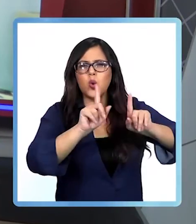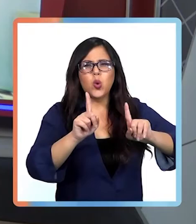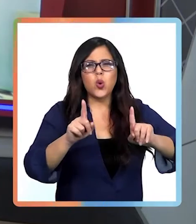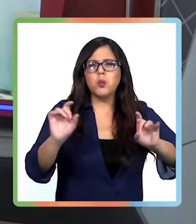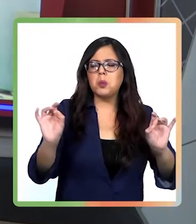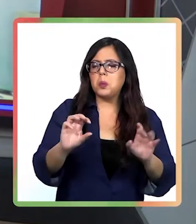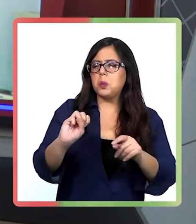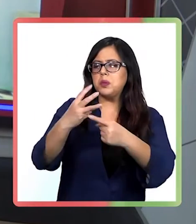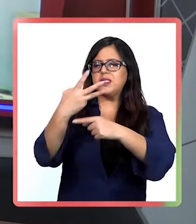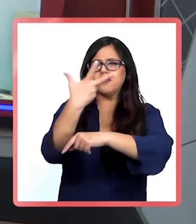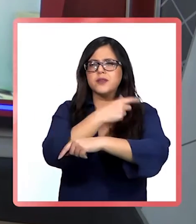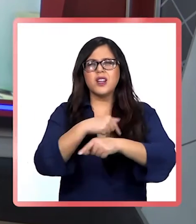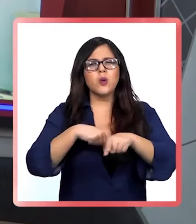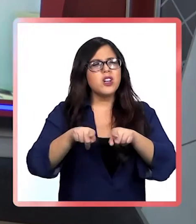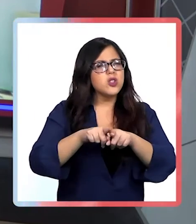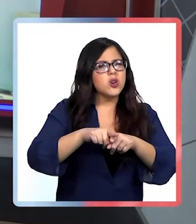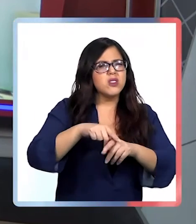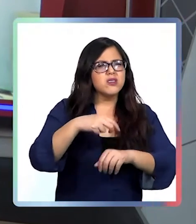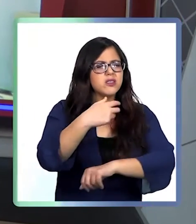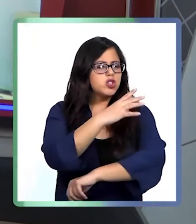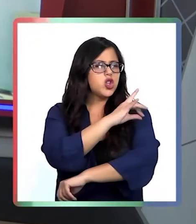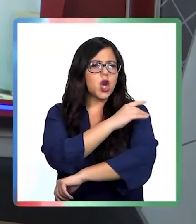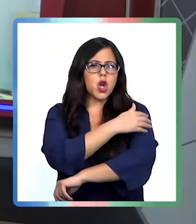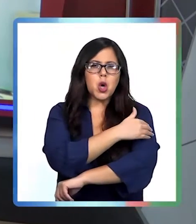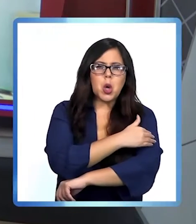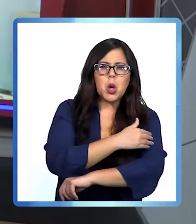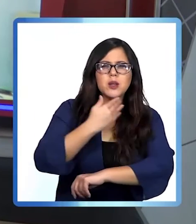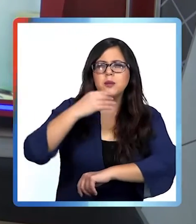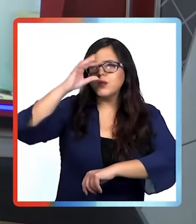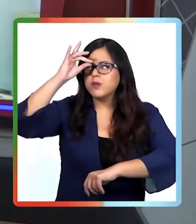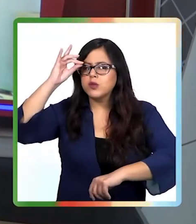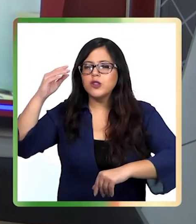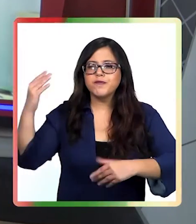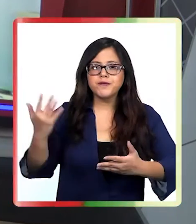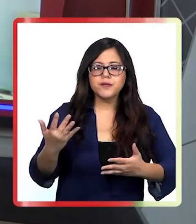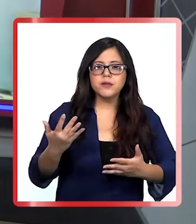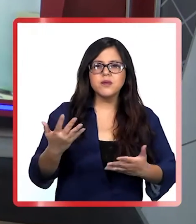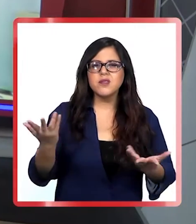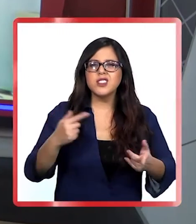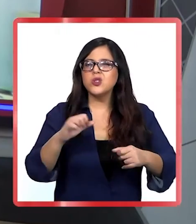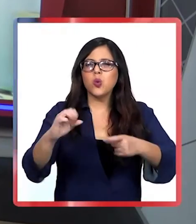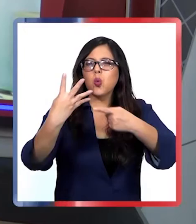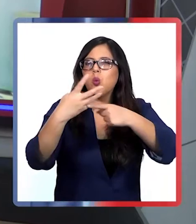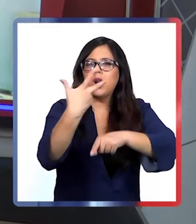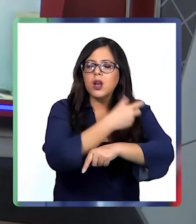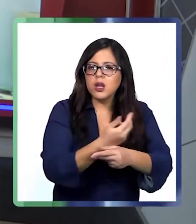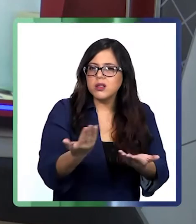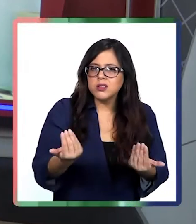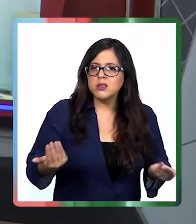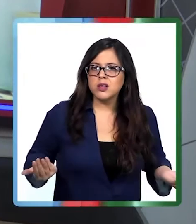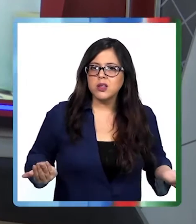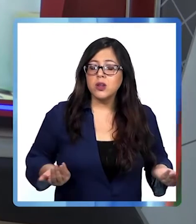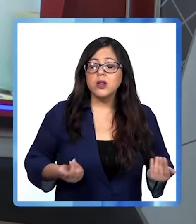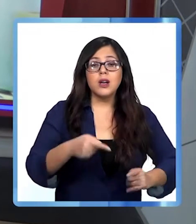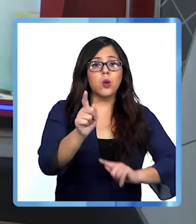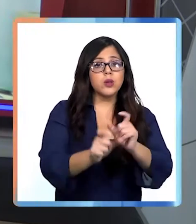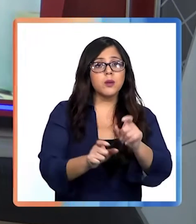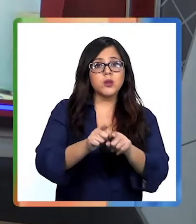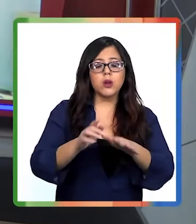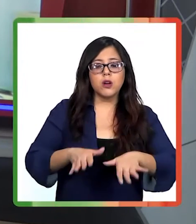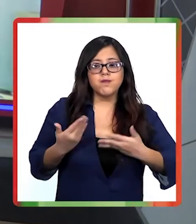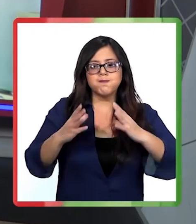la tercera dosis me sentí medio mal, me dolió el brazo, tuve un poco de dolor de cabeza, entonces, ¿para qué me voy a poner la cuarta dosis? Aquellas personas que se